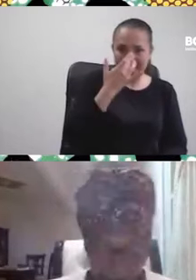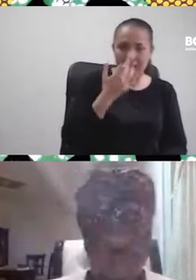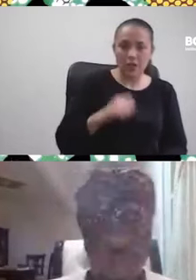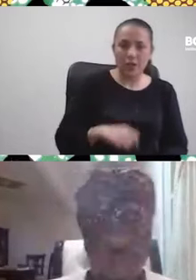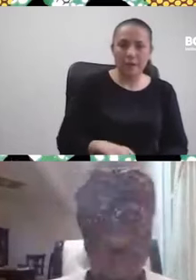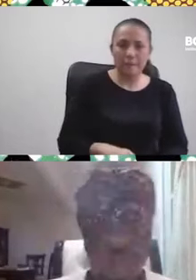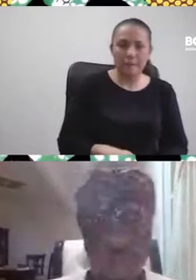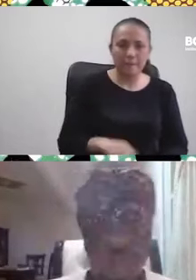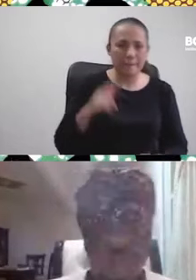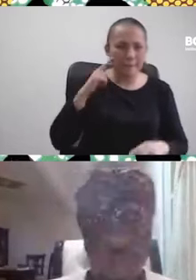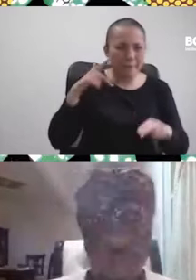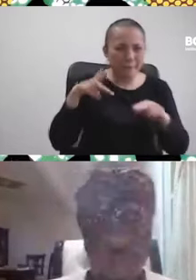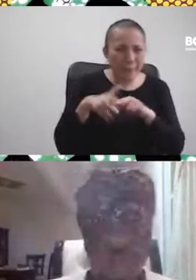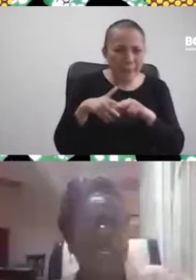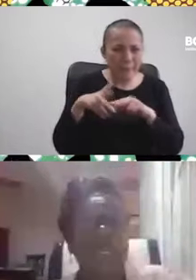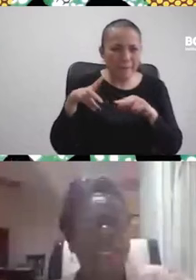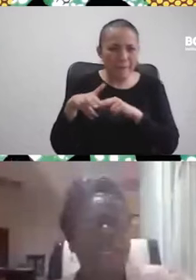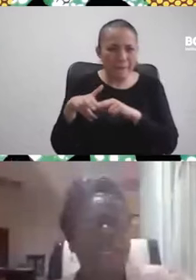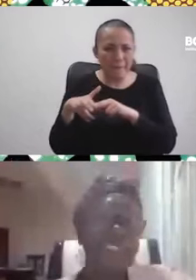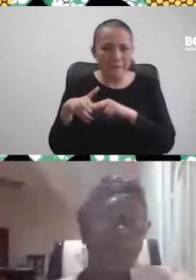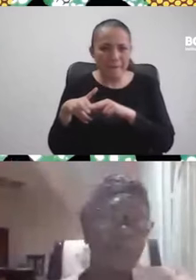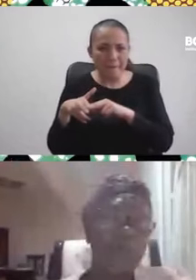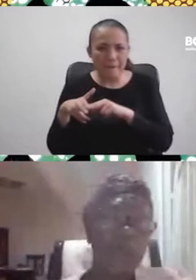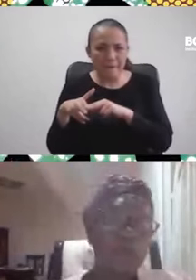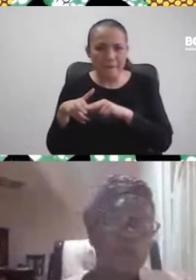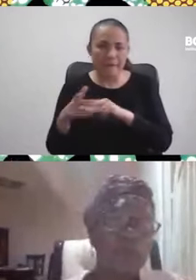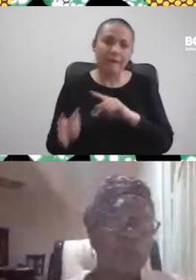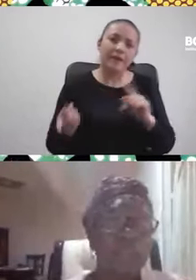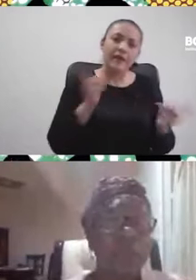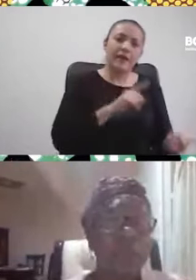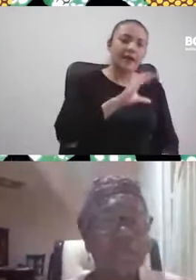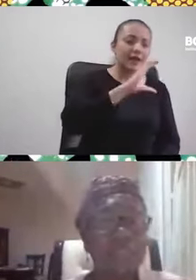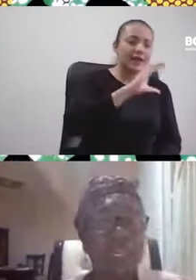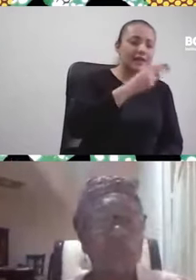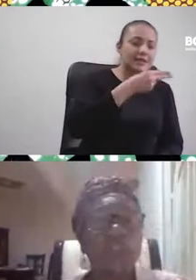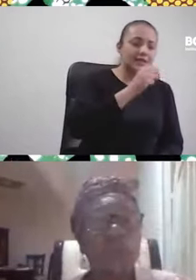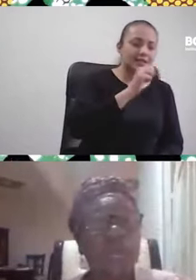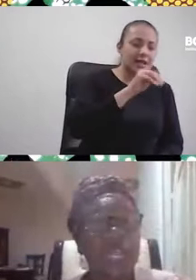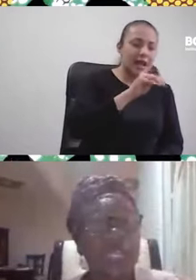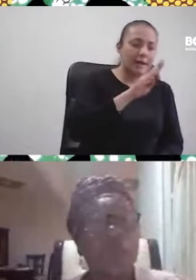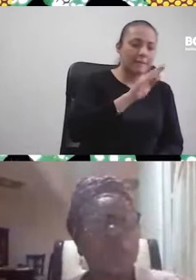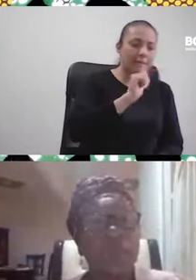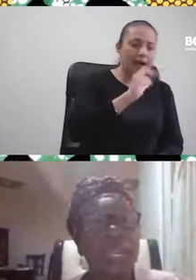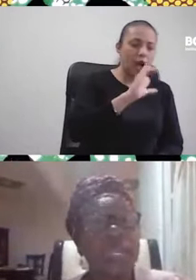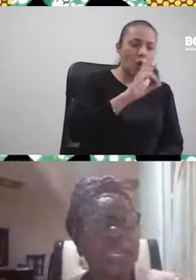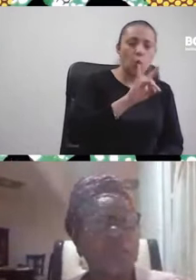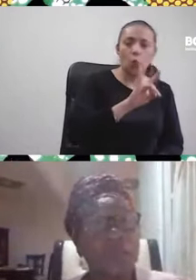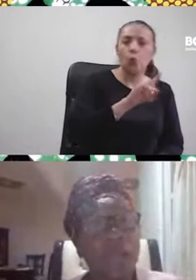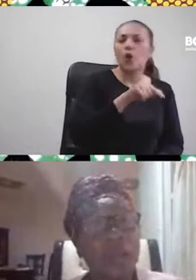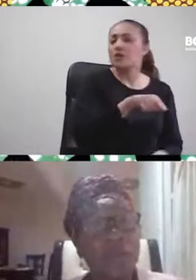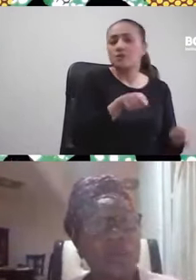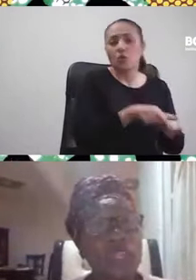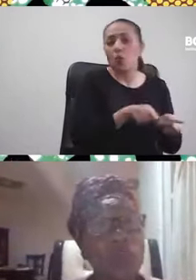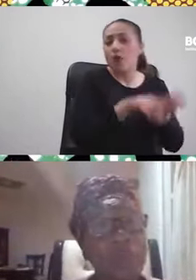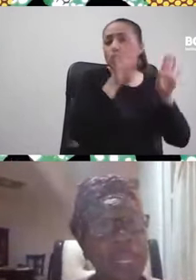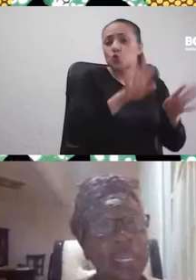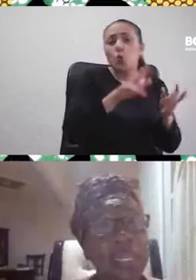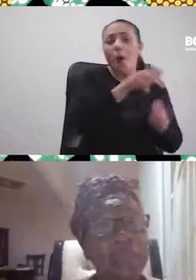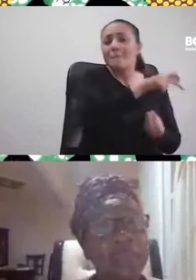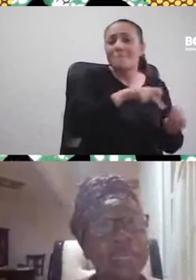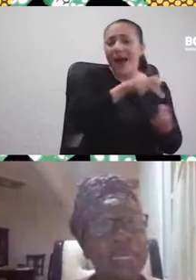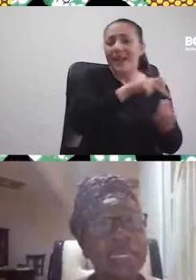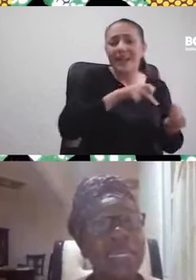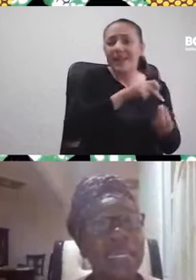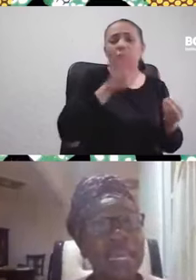que Chambacú no era más que otro palenque, un palenque humano, uno de los palenques, y que este palenque